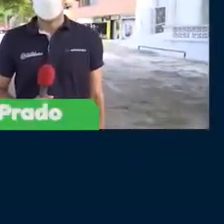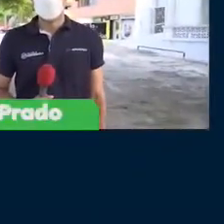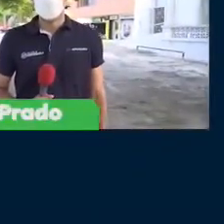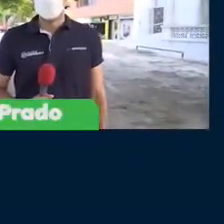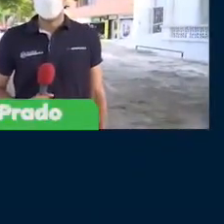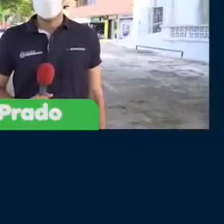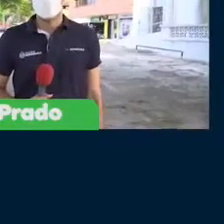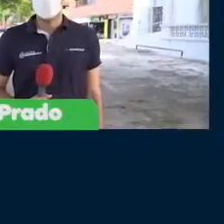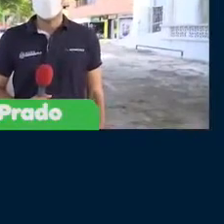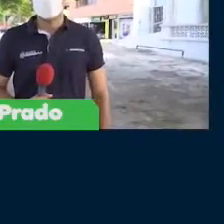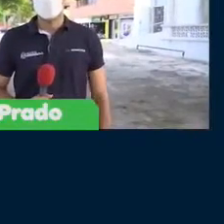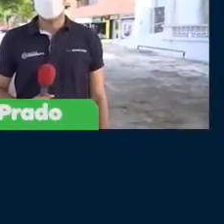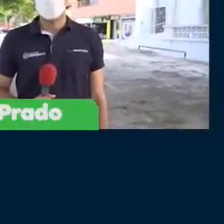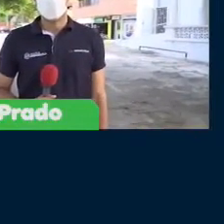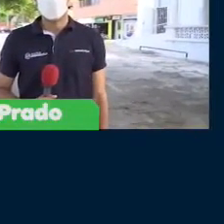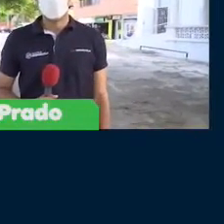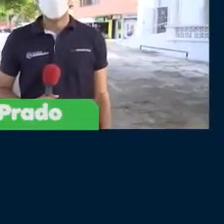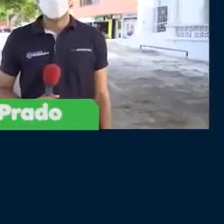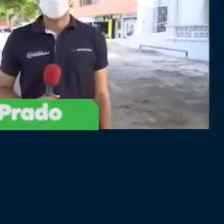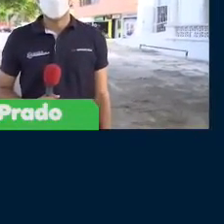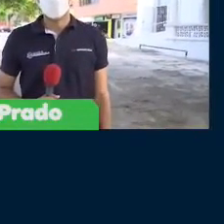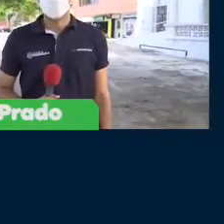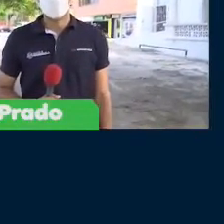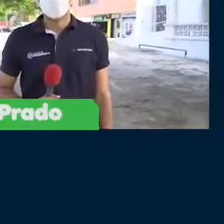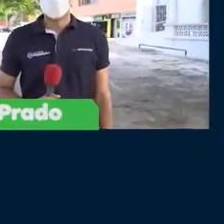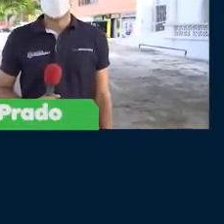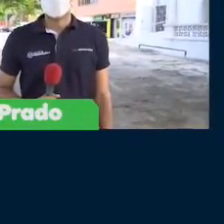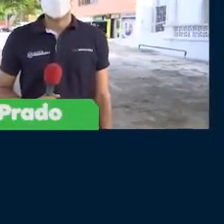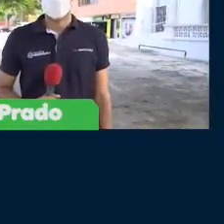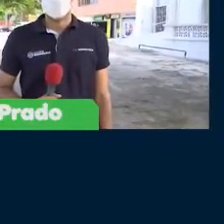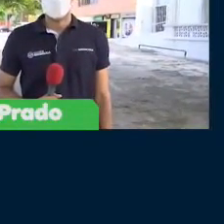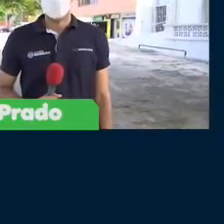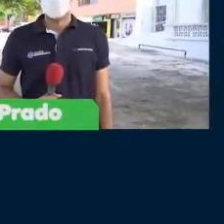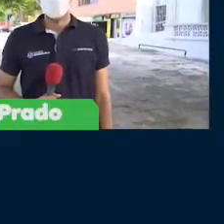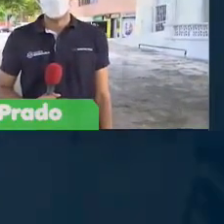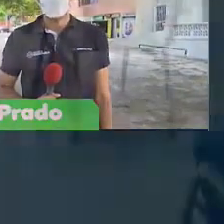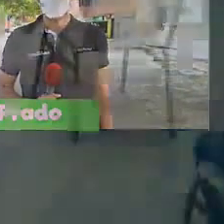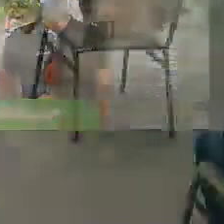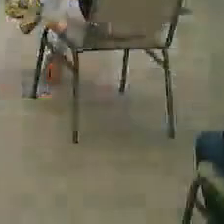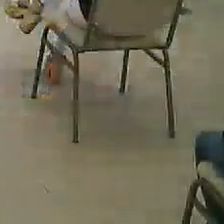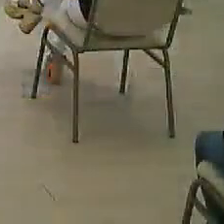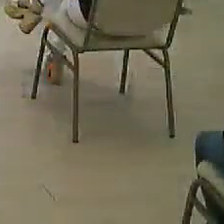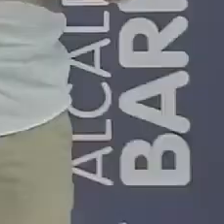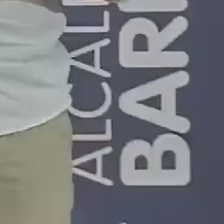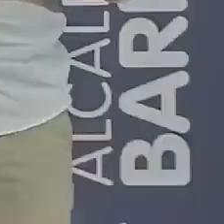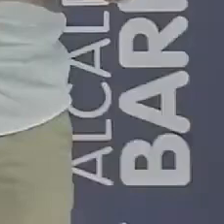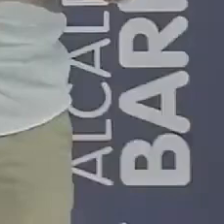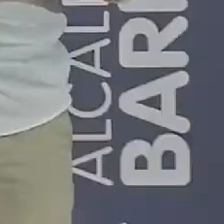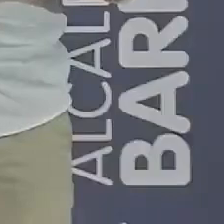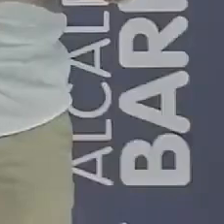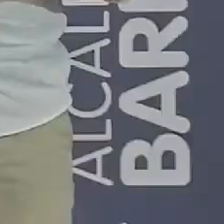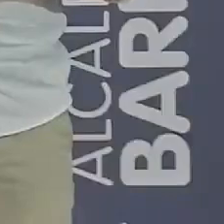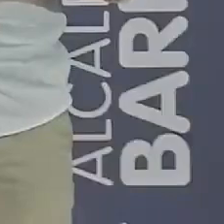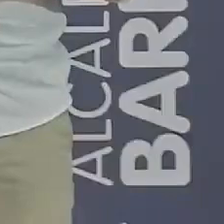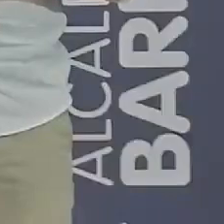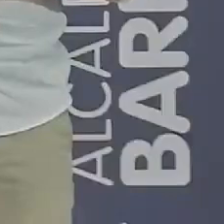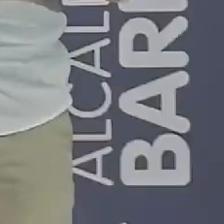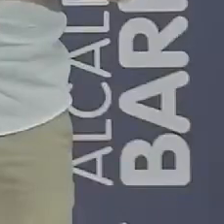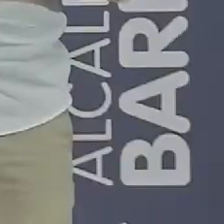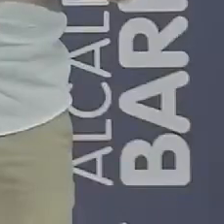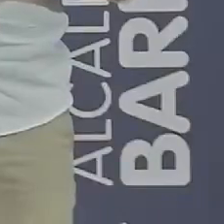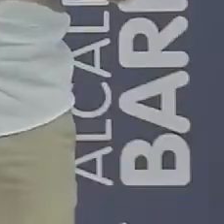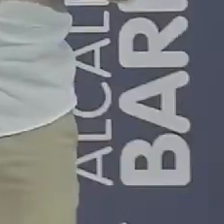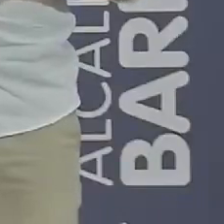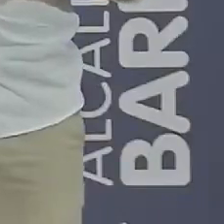ellos, listos, en vivo a esta hora. Ya nos van a contar en minutos qué están haciendo allí. Tienen invitados y todo, bueno, distribuidos en